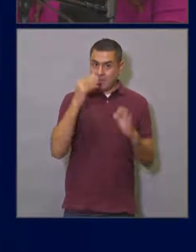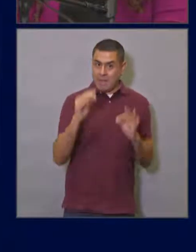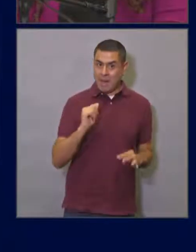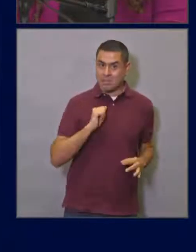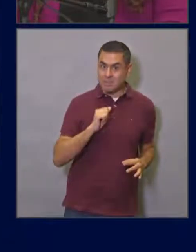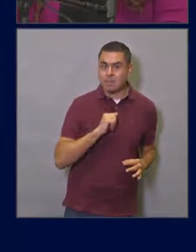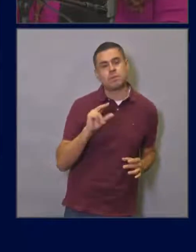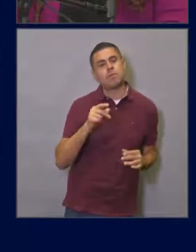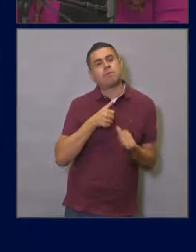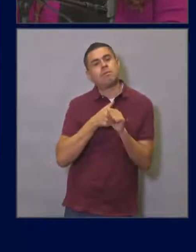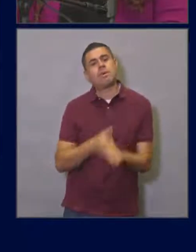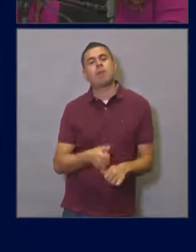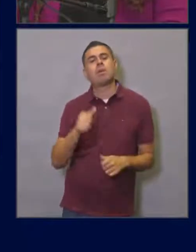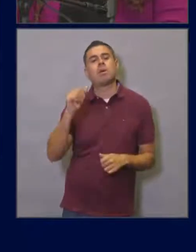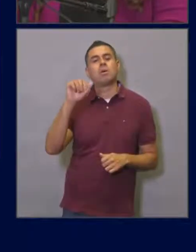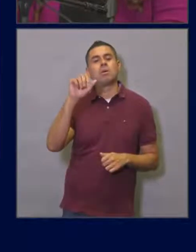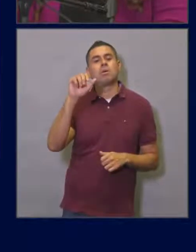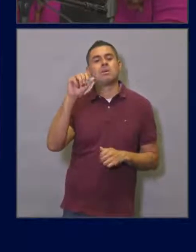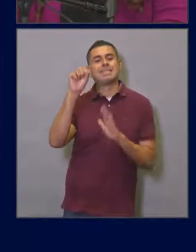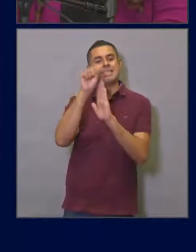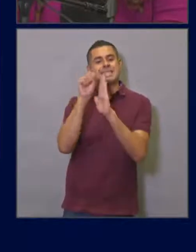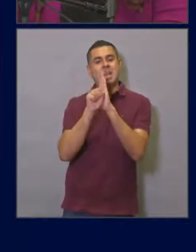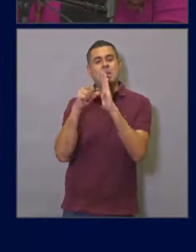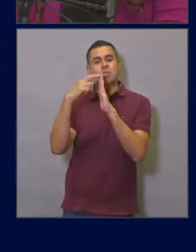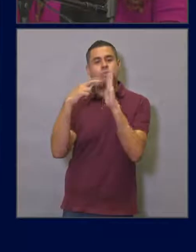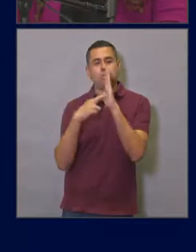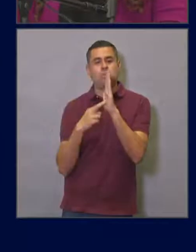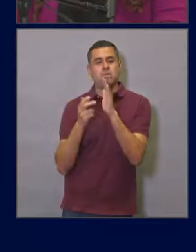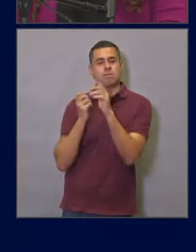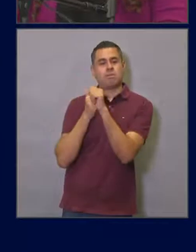nivel. Next slide, please.